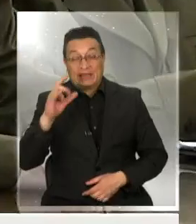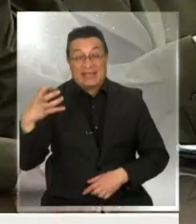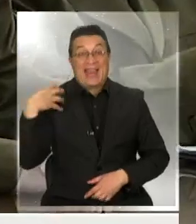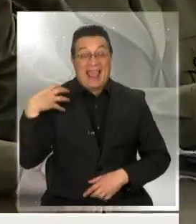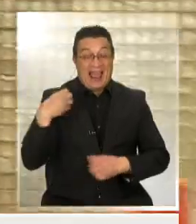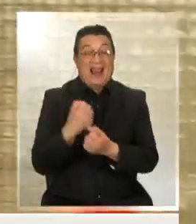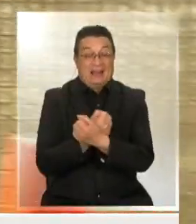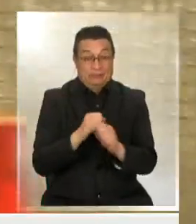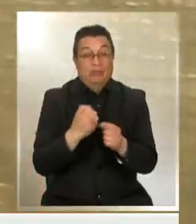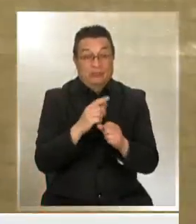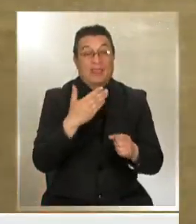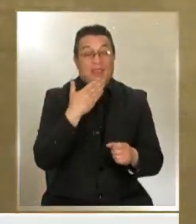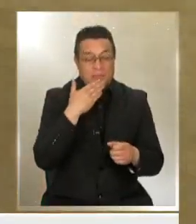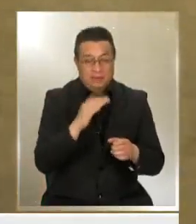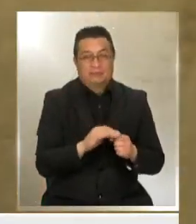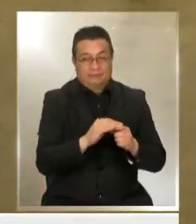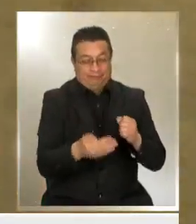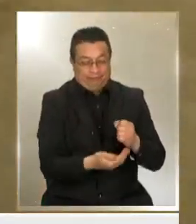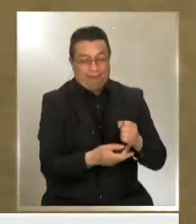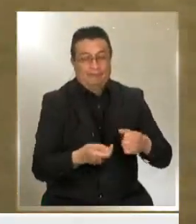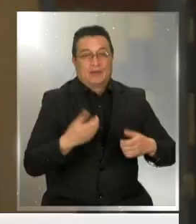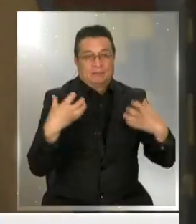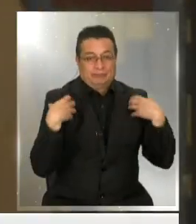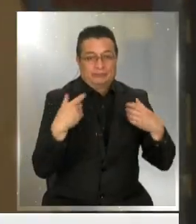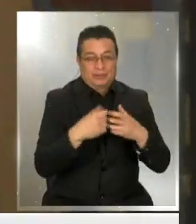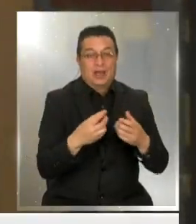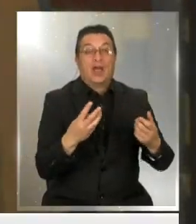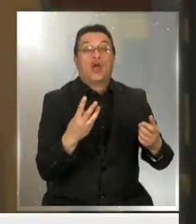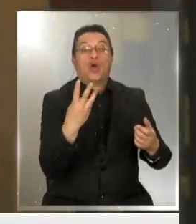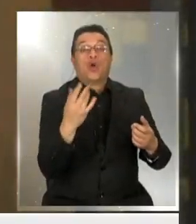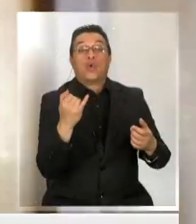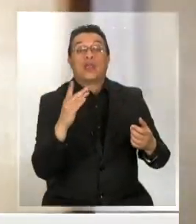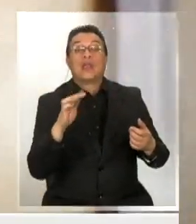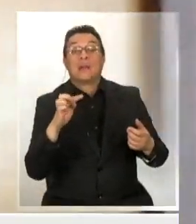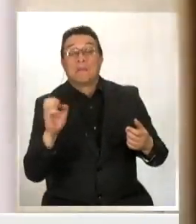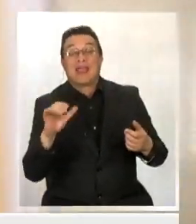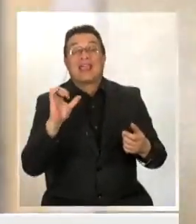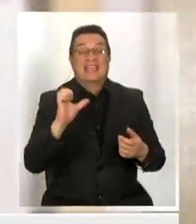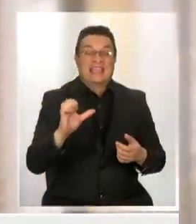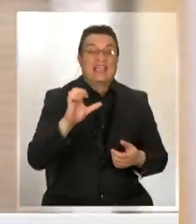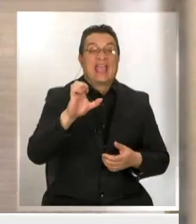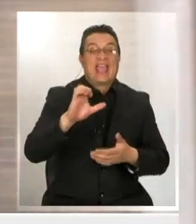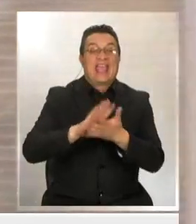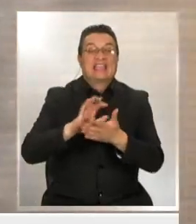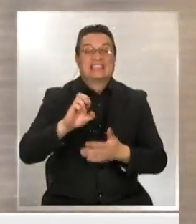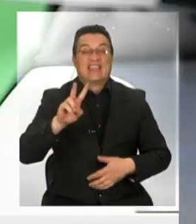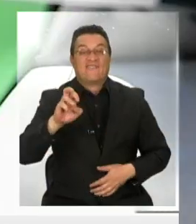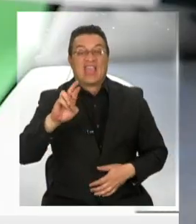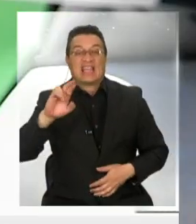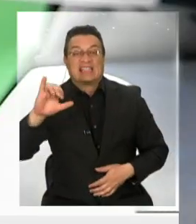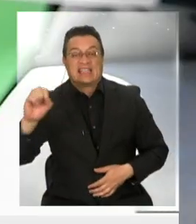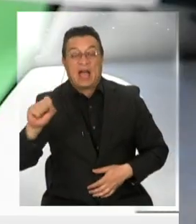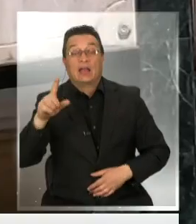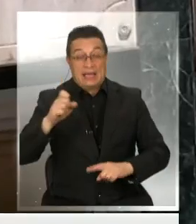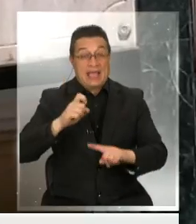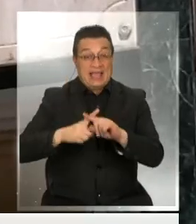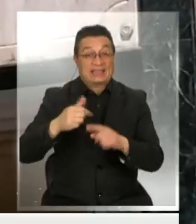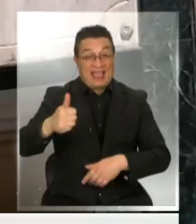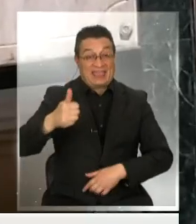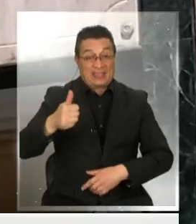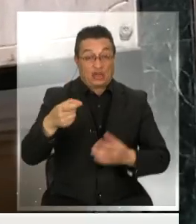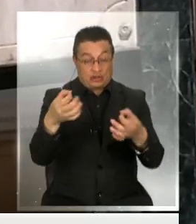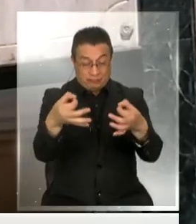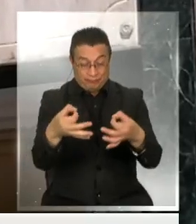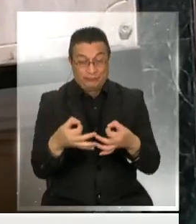que tuvieron a cargo las finanzas de la institución, Iván Whipple y Flavio Echeverría. Se imputa el mismo delito al exdirector de